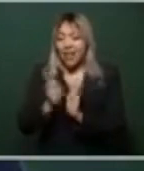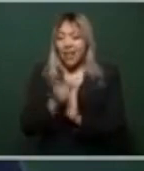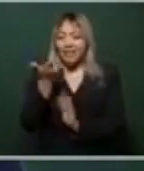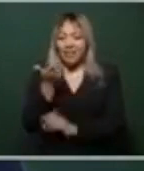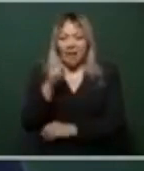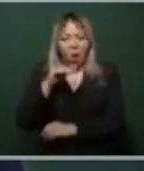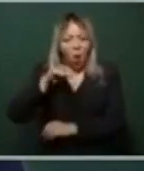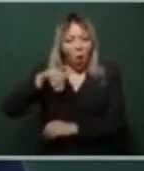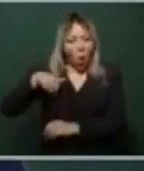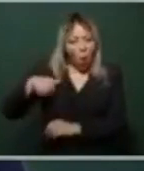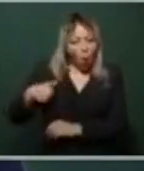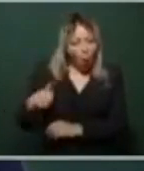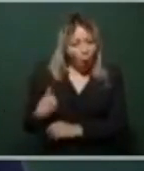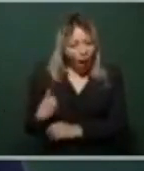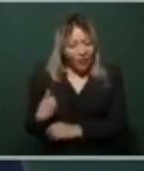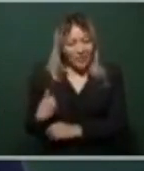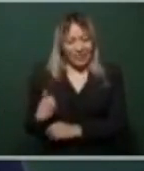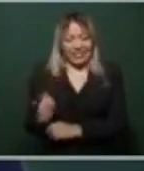como la de ahora,